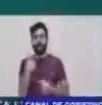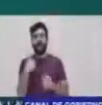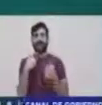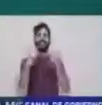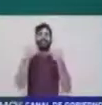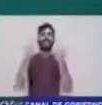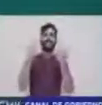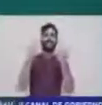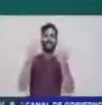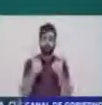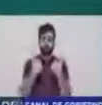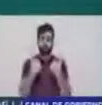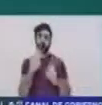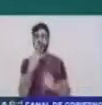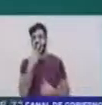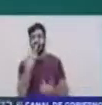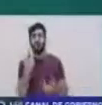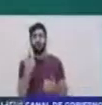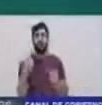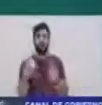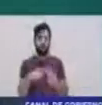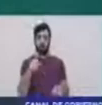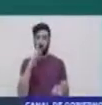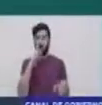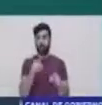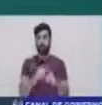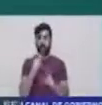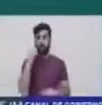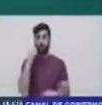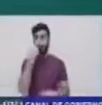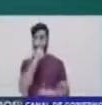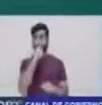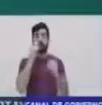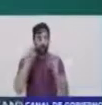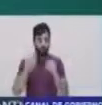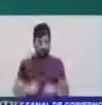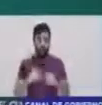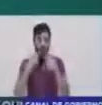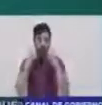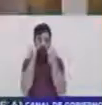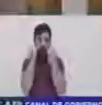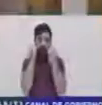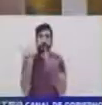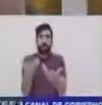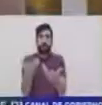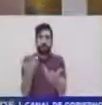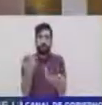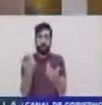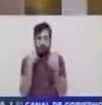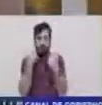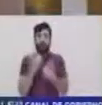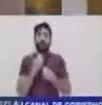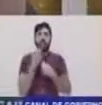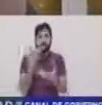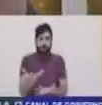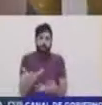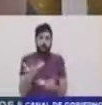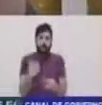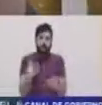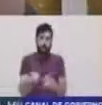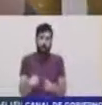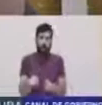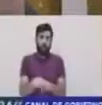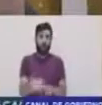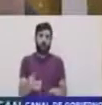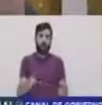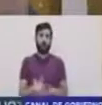directamente si me estoy riendo, si estoy enojada, cosas por el estilo, solo con la vista también estamos desarrollando la expresión.